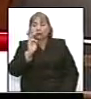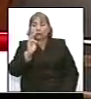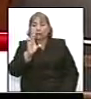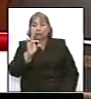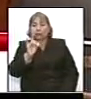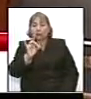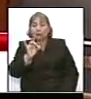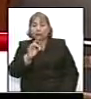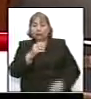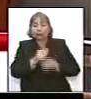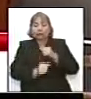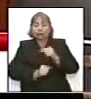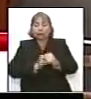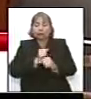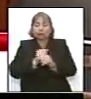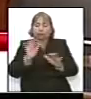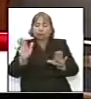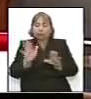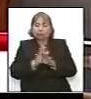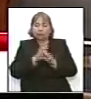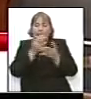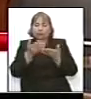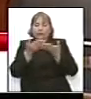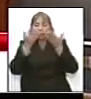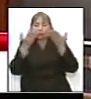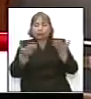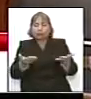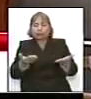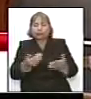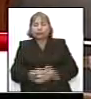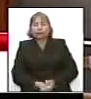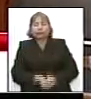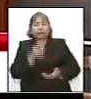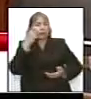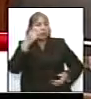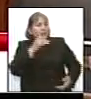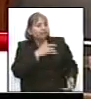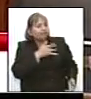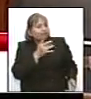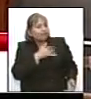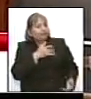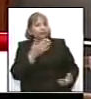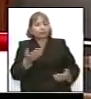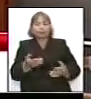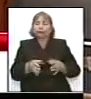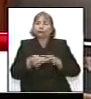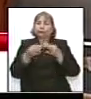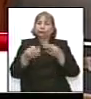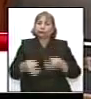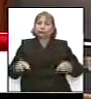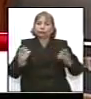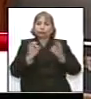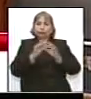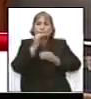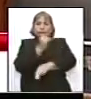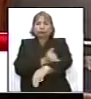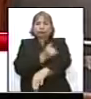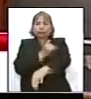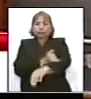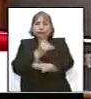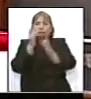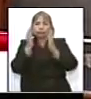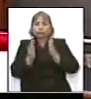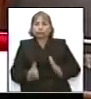468 años. Basta ese dato para tomar conciencia sobre la importancia de una institución que no